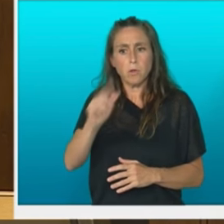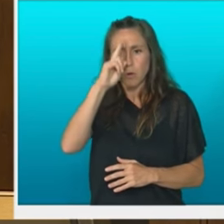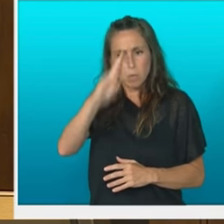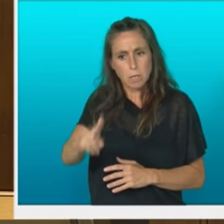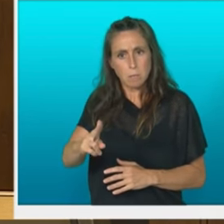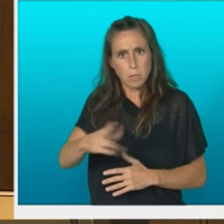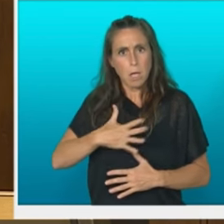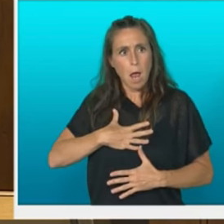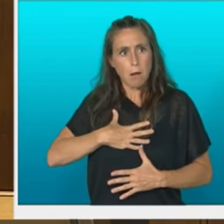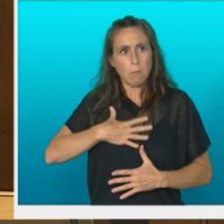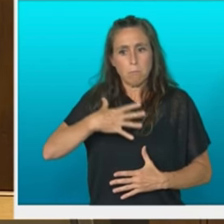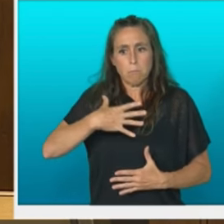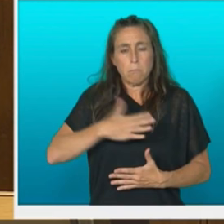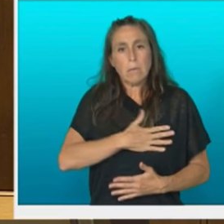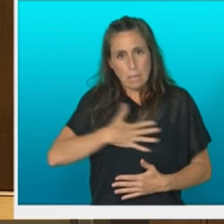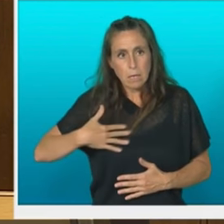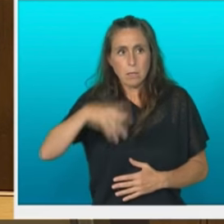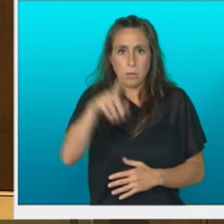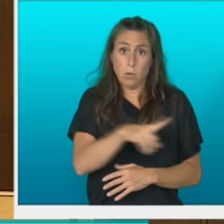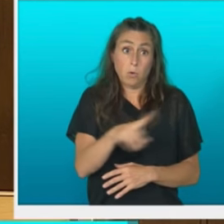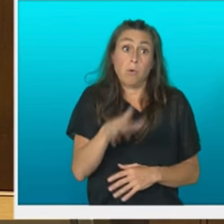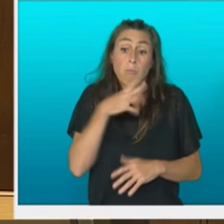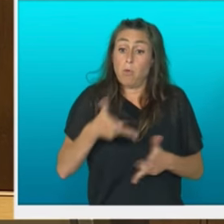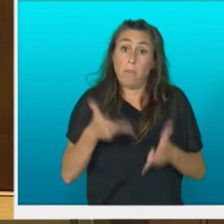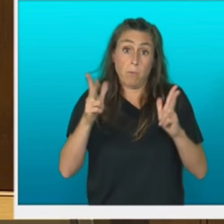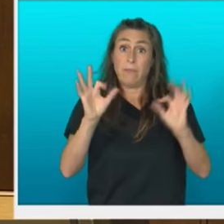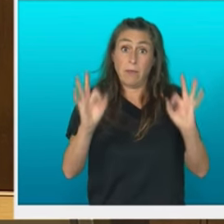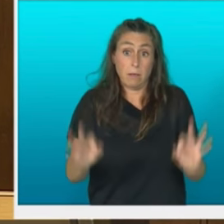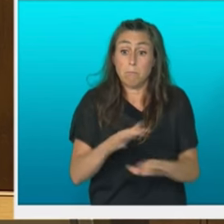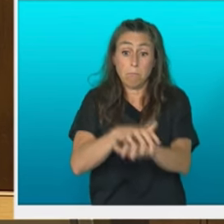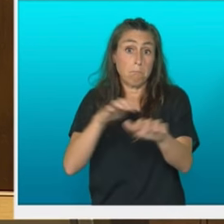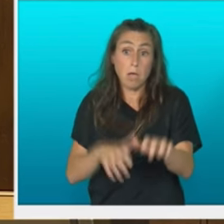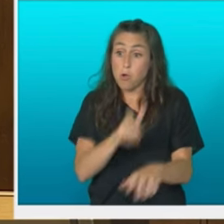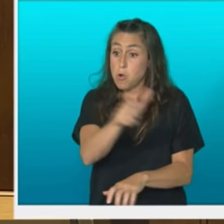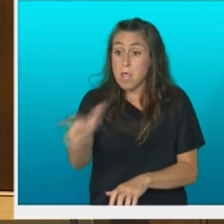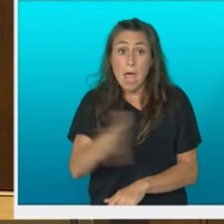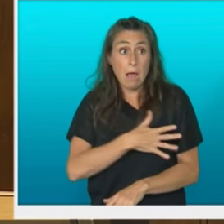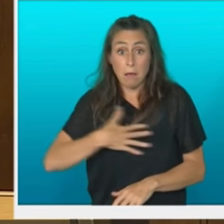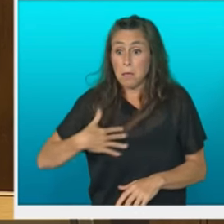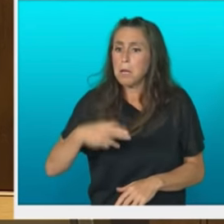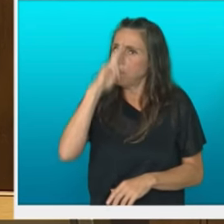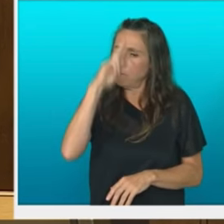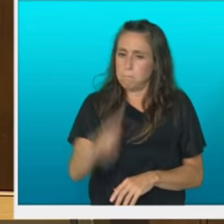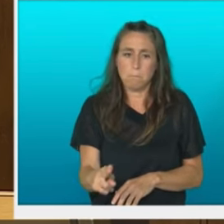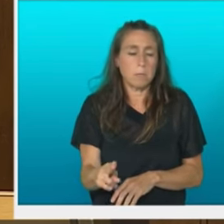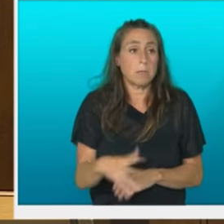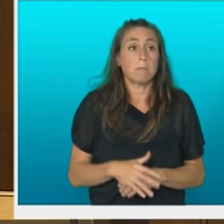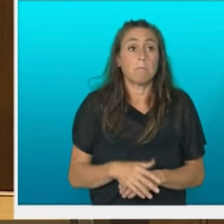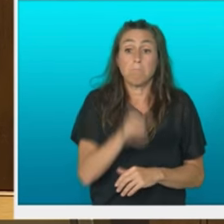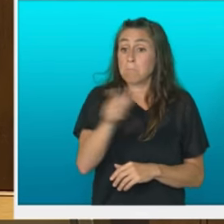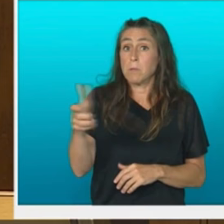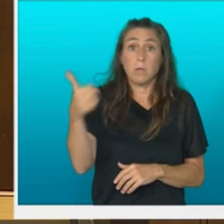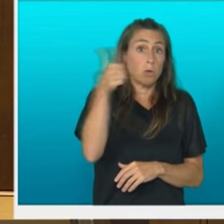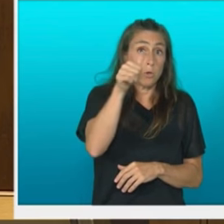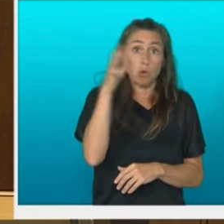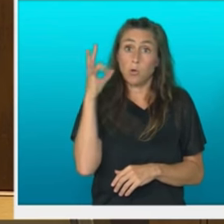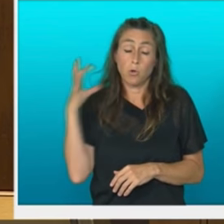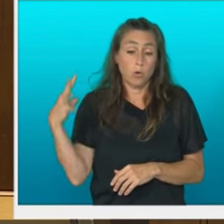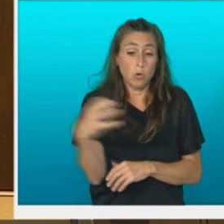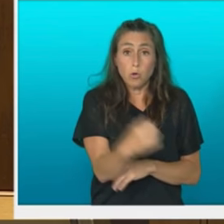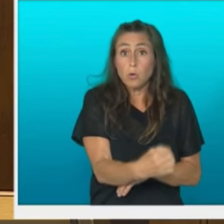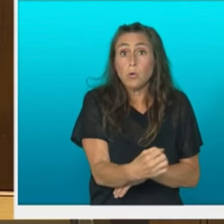de eso se trata de democracia de respetar la voluntad mayoritaria de este pueblo de que todas y todos podamos defender y también